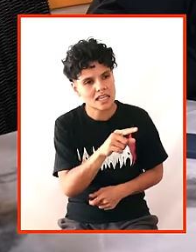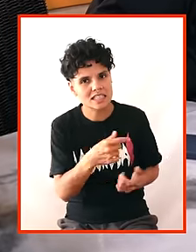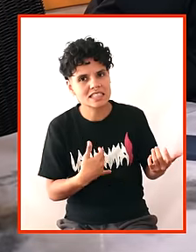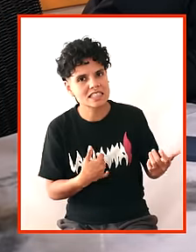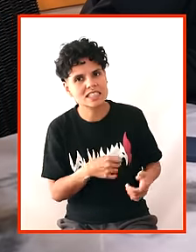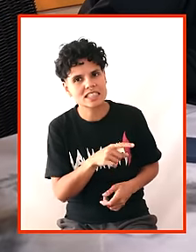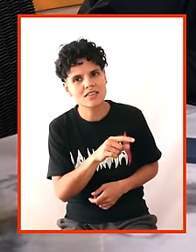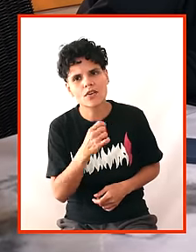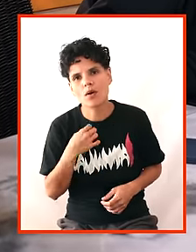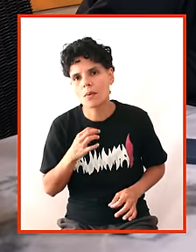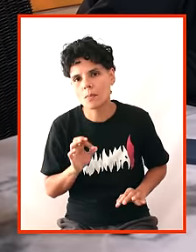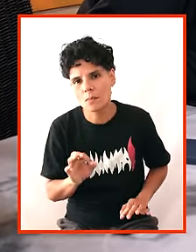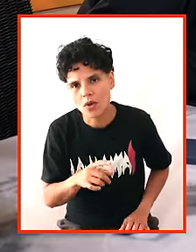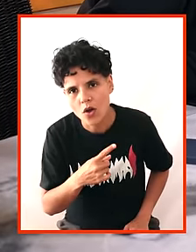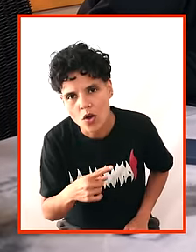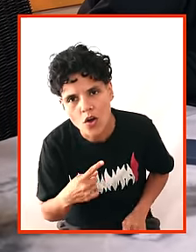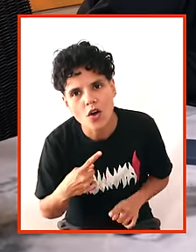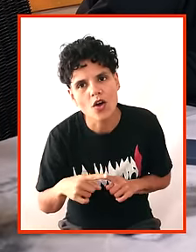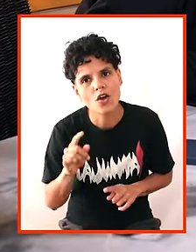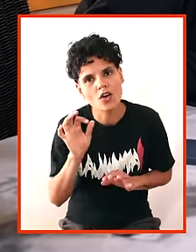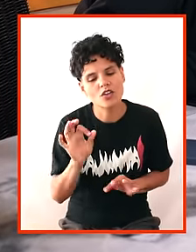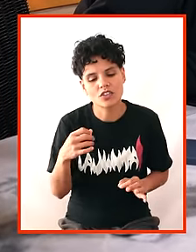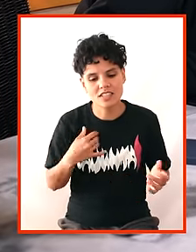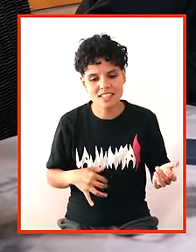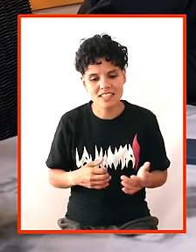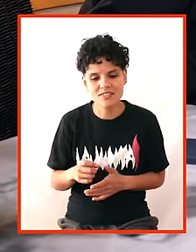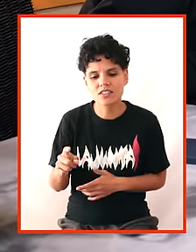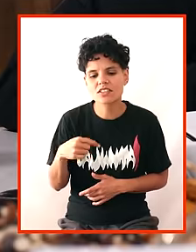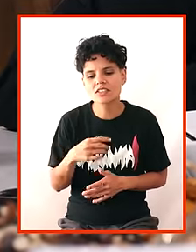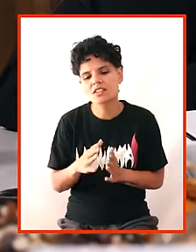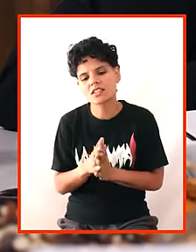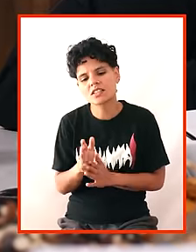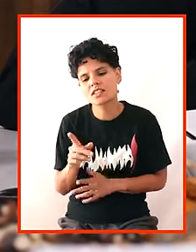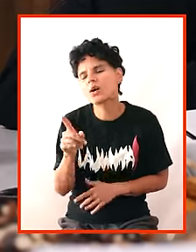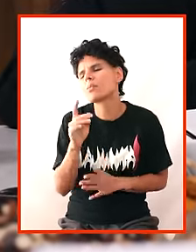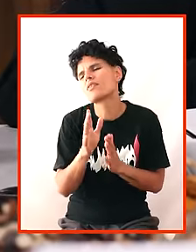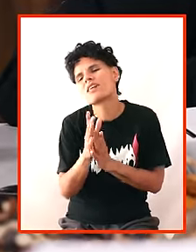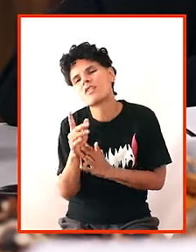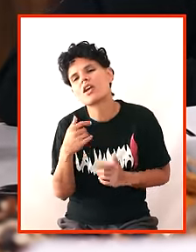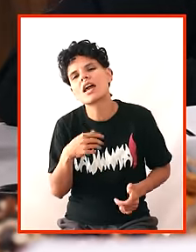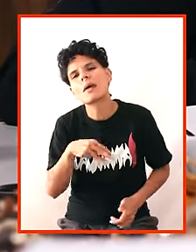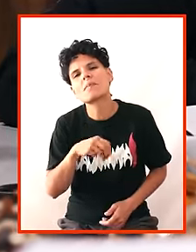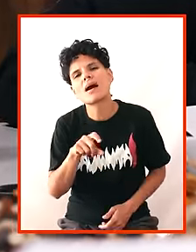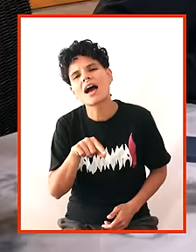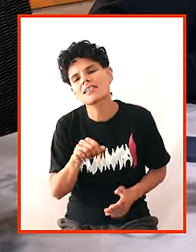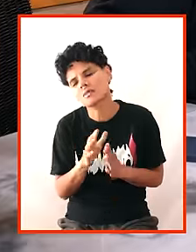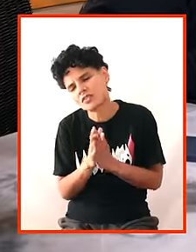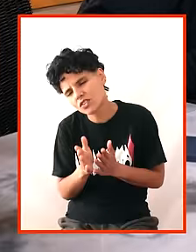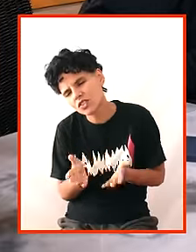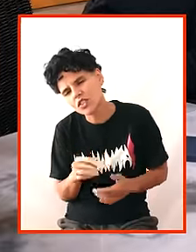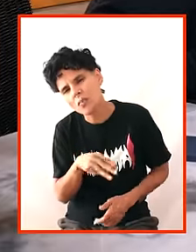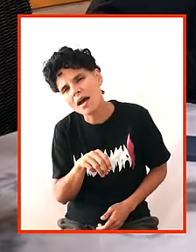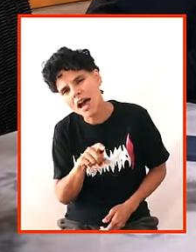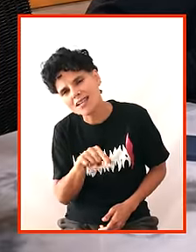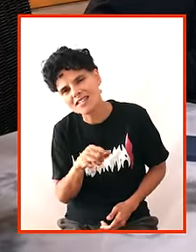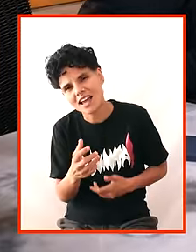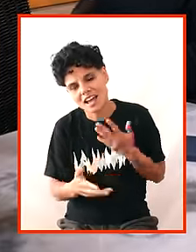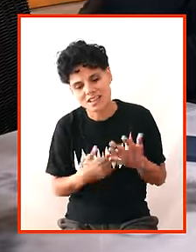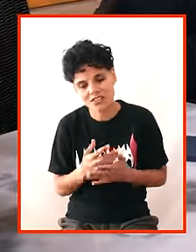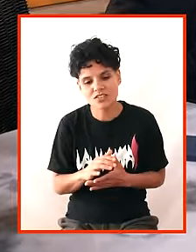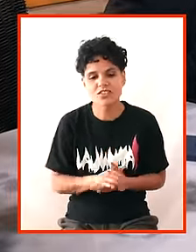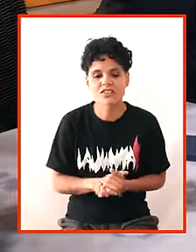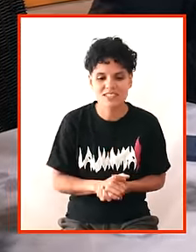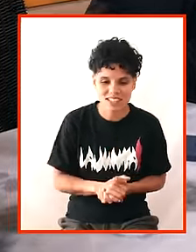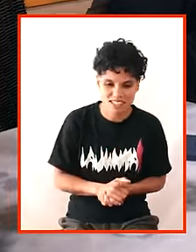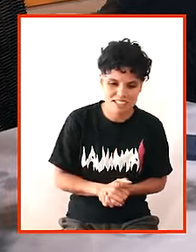claro. Yo tenía una compañera, ¿te acordás de la U? Que te decía, toca la masa. La masa. Mira, qué cosa fuera.